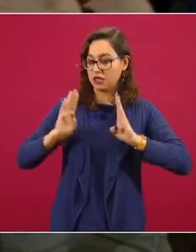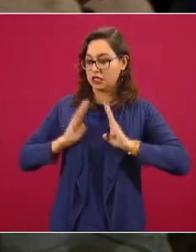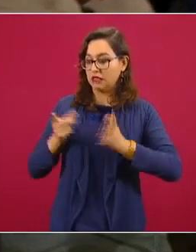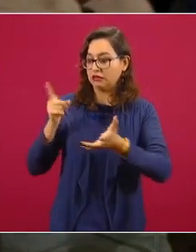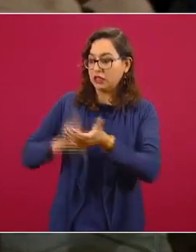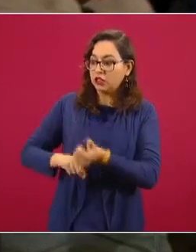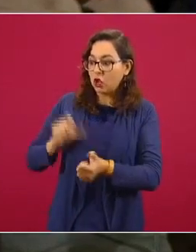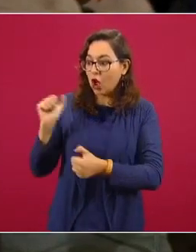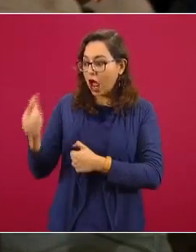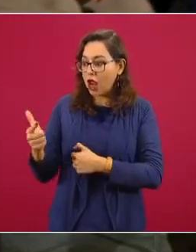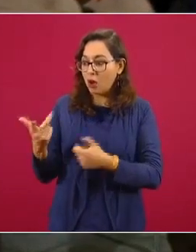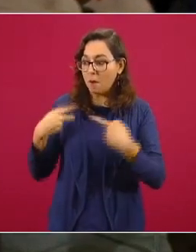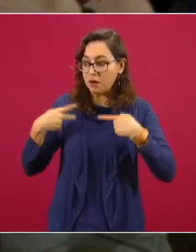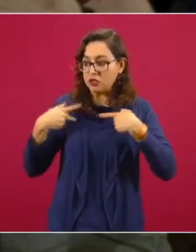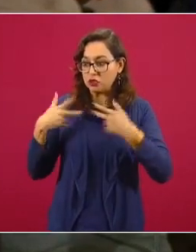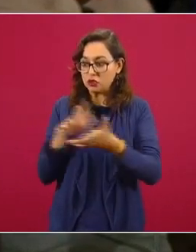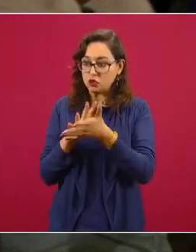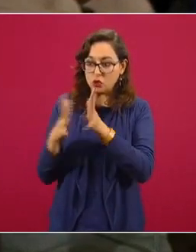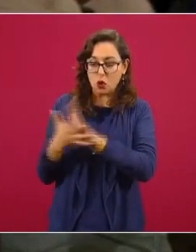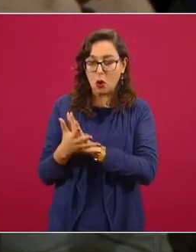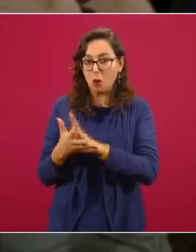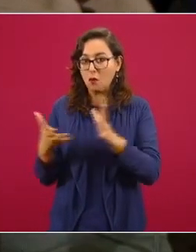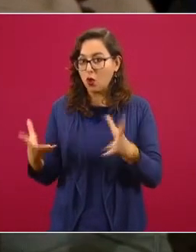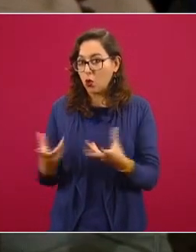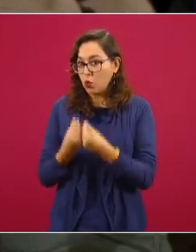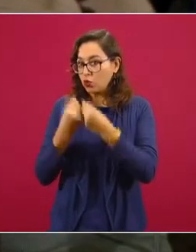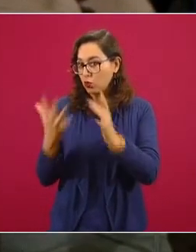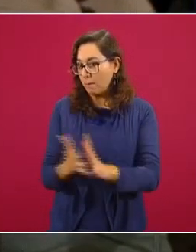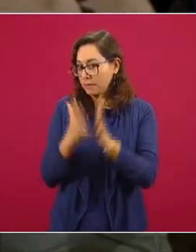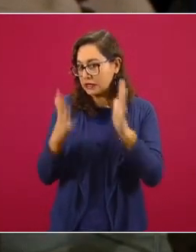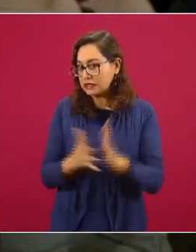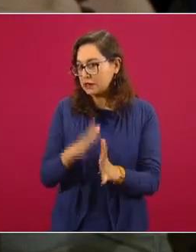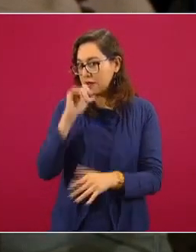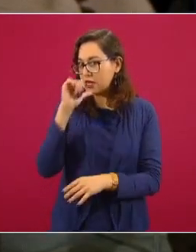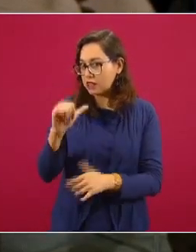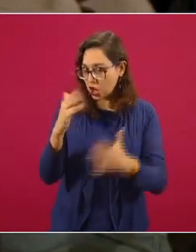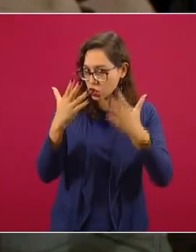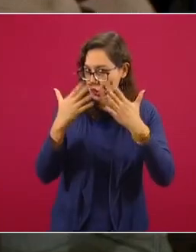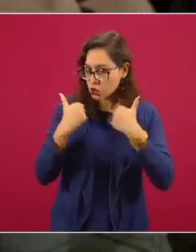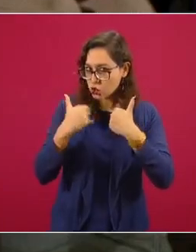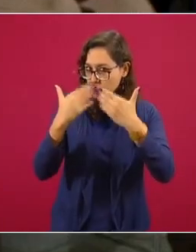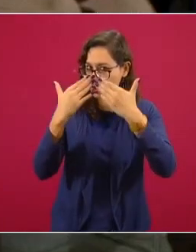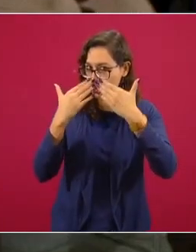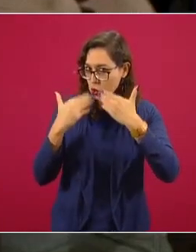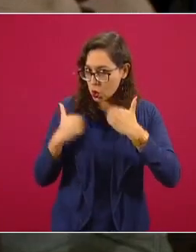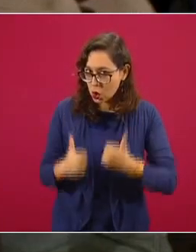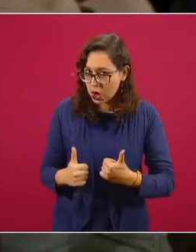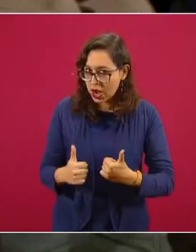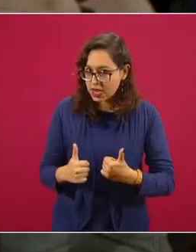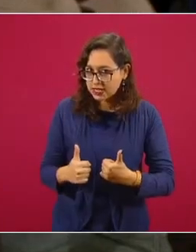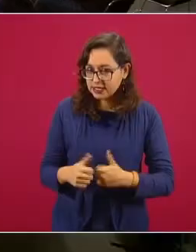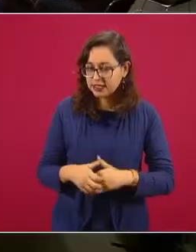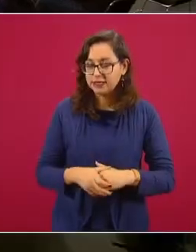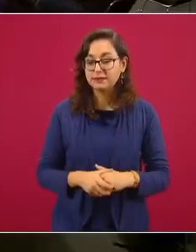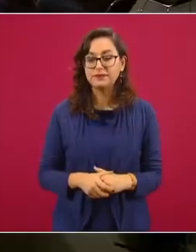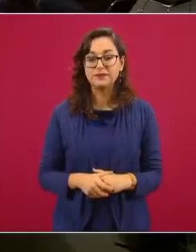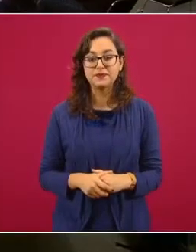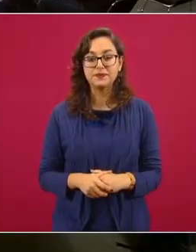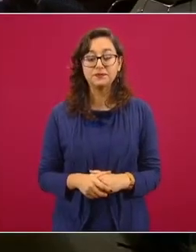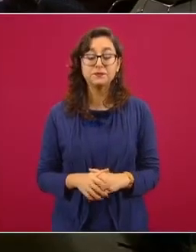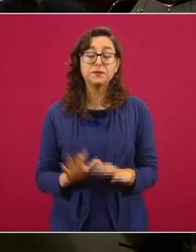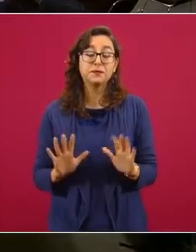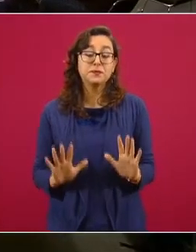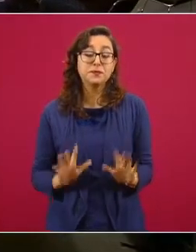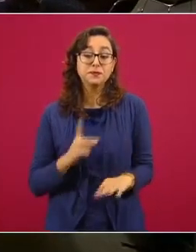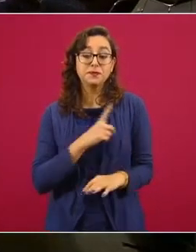o que haya participado en estas actuaciones irregulares o corruptas que investiga el gobierno de Estados Unidos. Hay que esperarnos